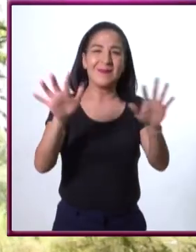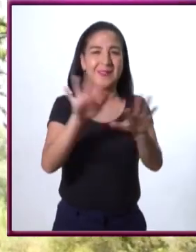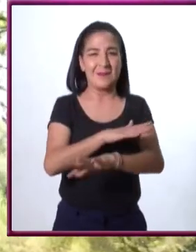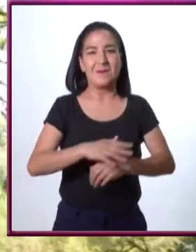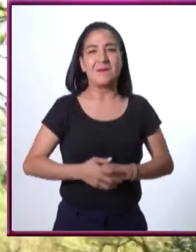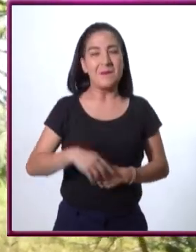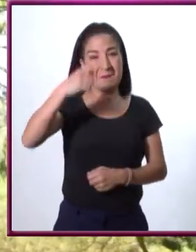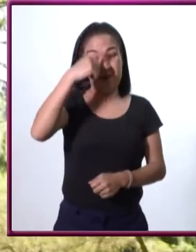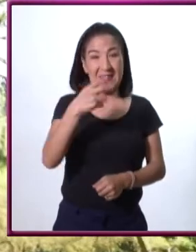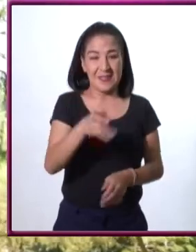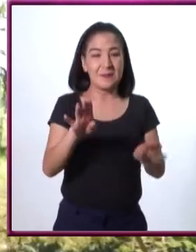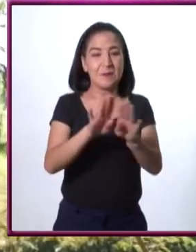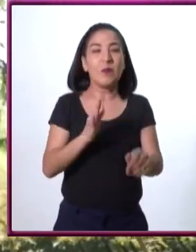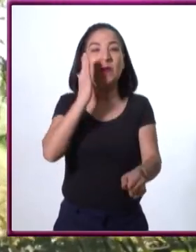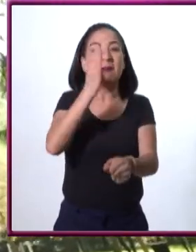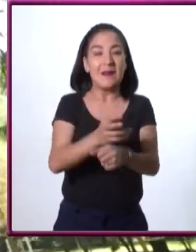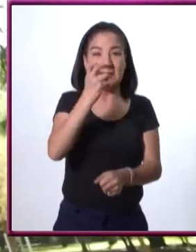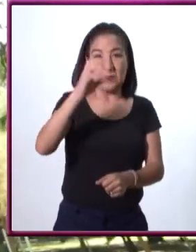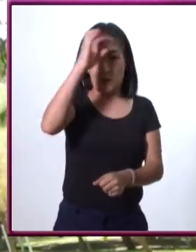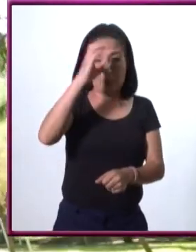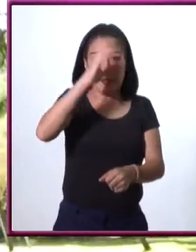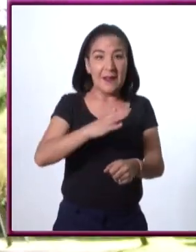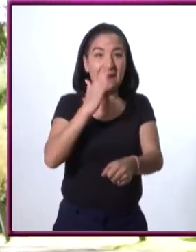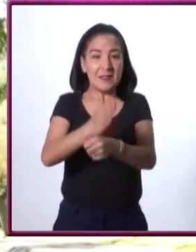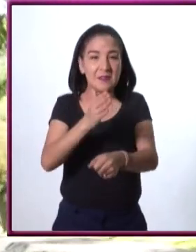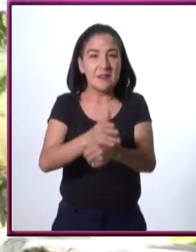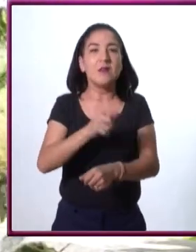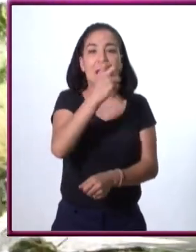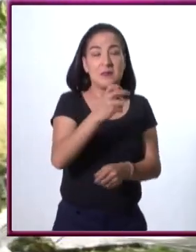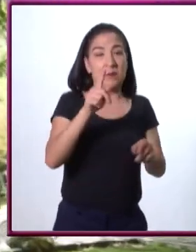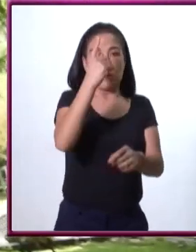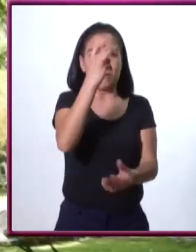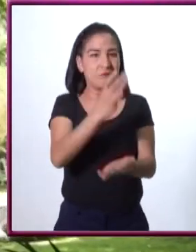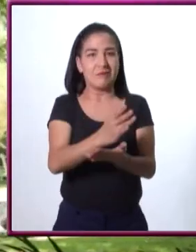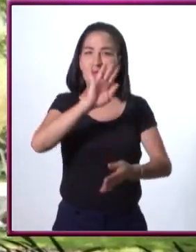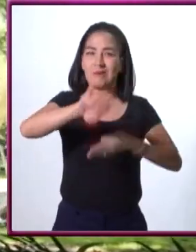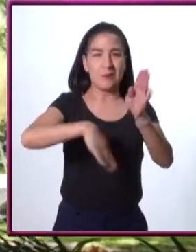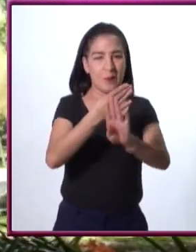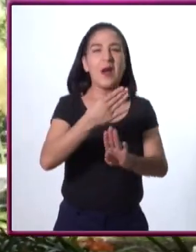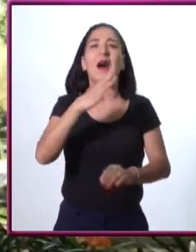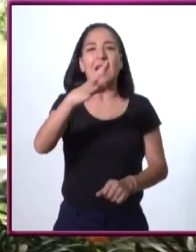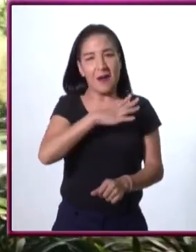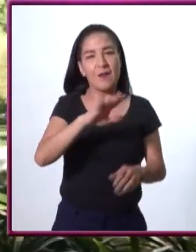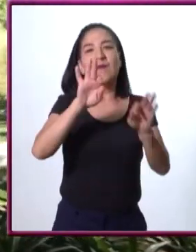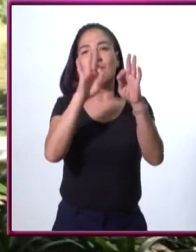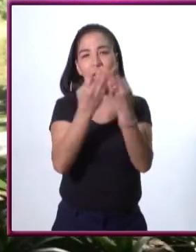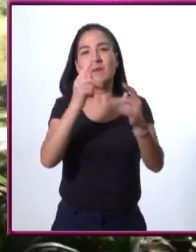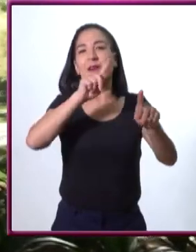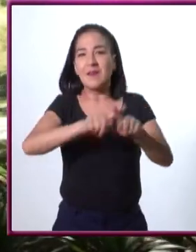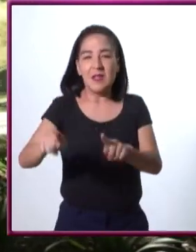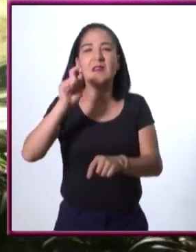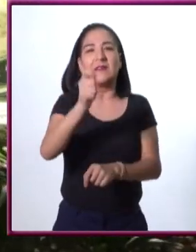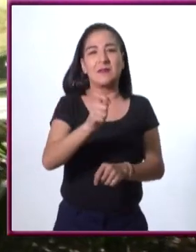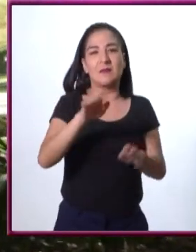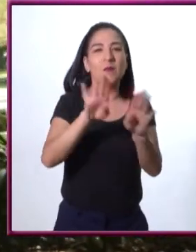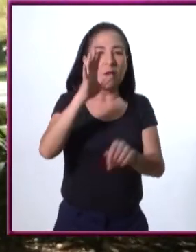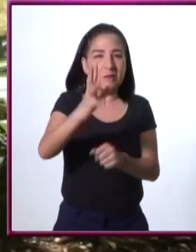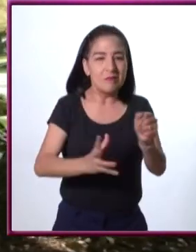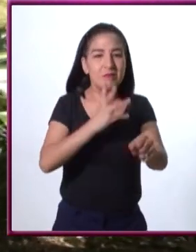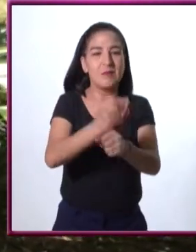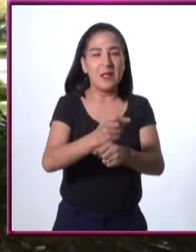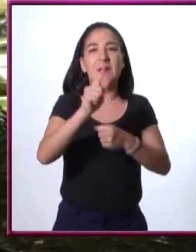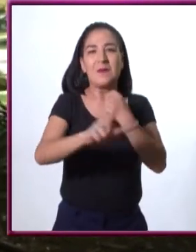impartición de la justicia, la cultura del castigo no es el único camino que existe en el mundo. Una forma distinta de resolución de conflictos